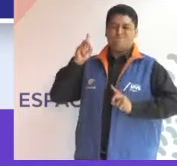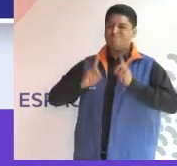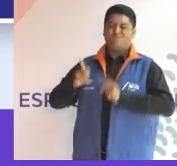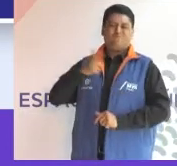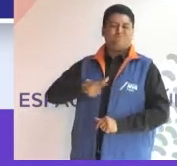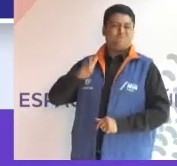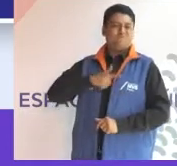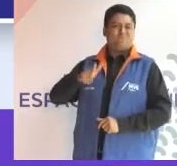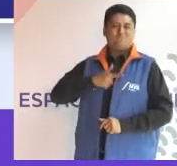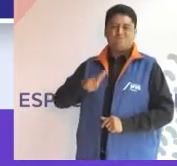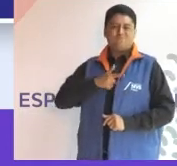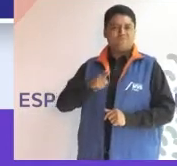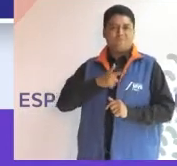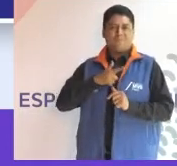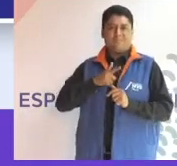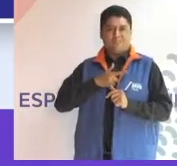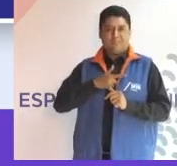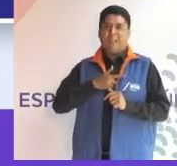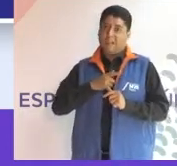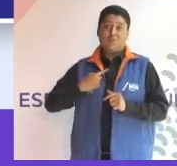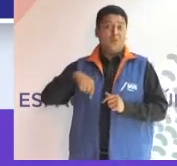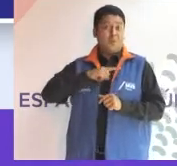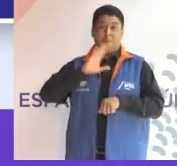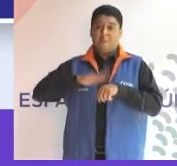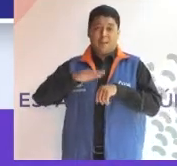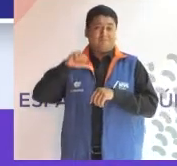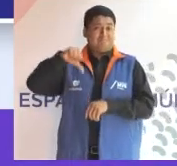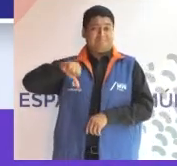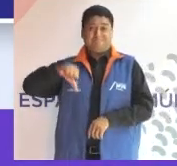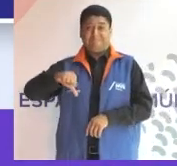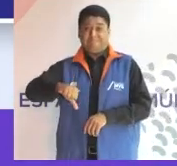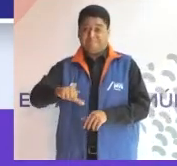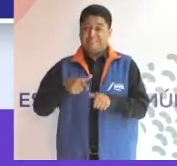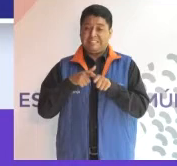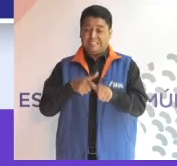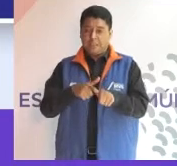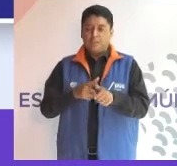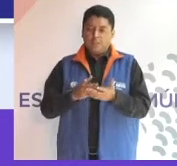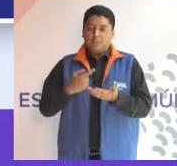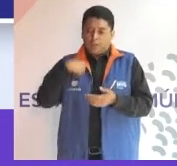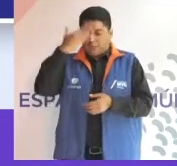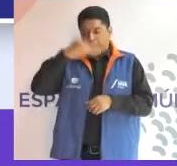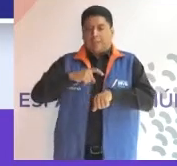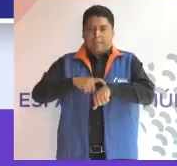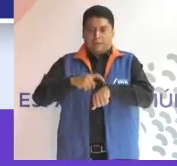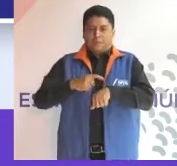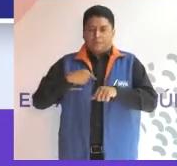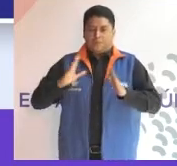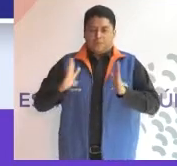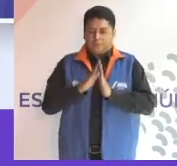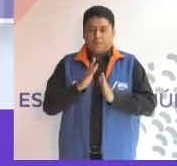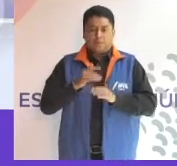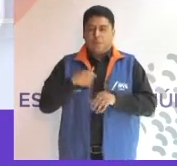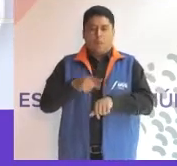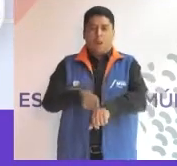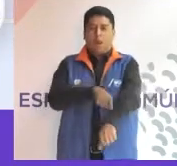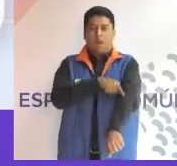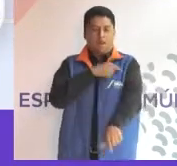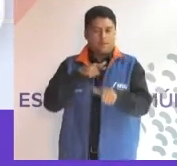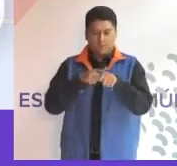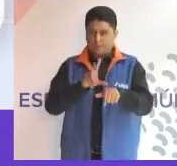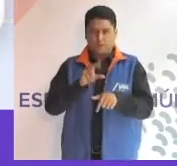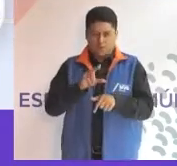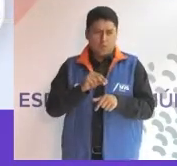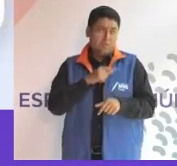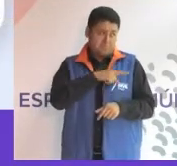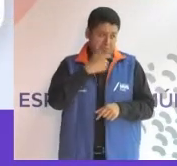que quiero poner en la mesa. No quiero quitar el tiempo de los demás. Sé que tengo nomás un poquito ahorita. Y si quieres ya seguimos con más preguntas a los demás y